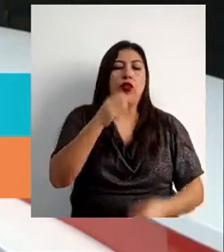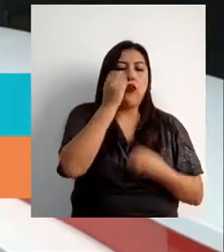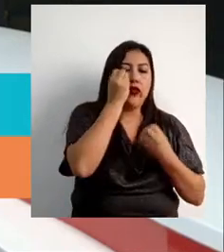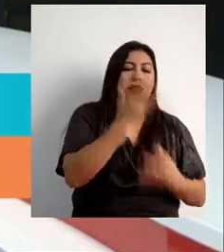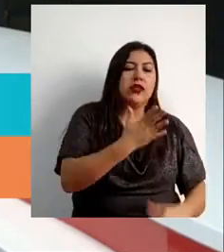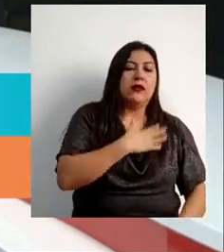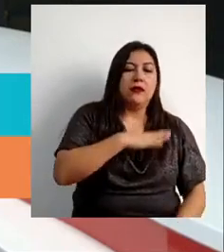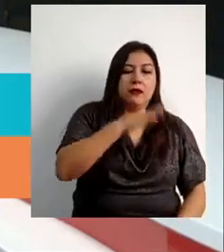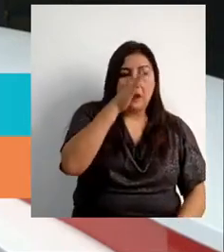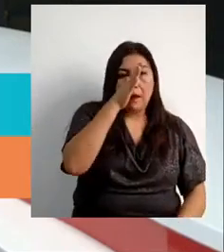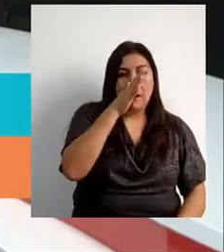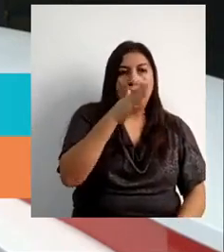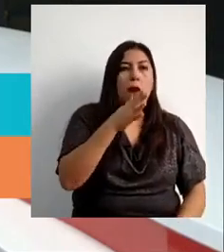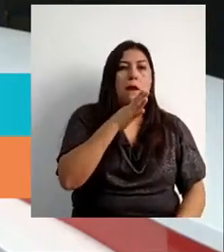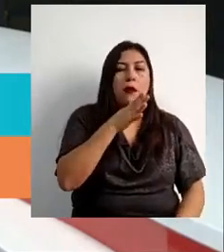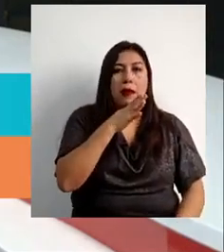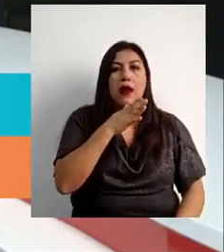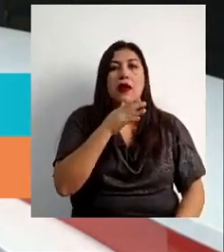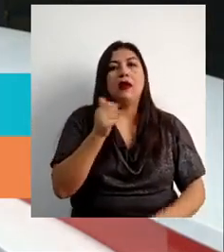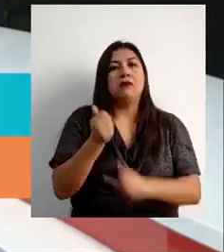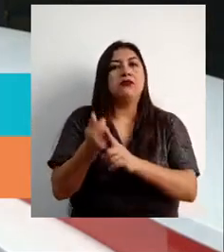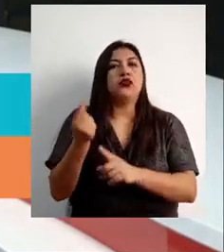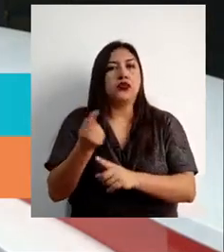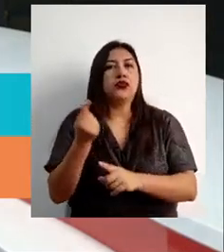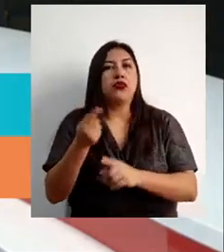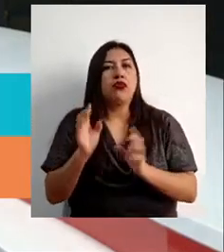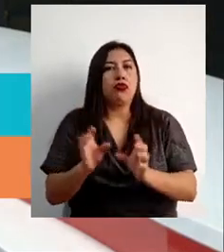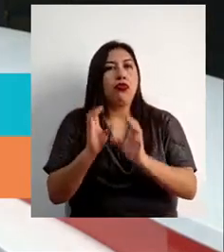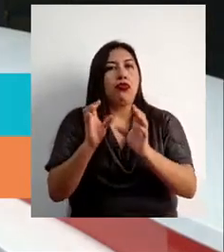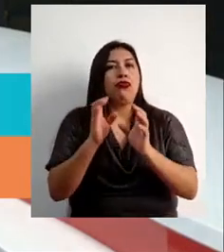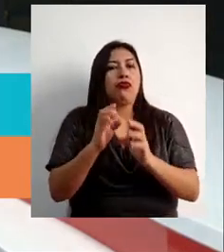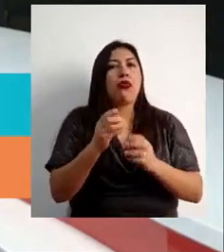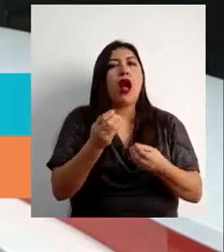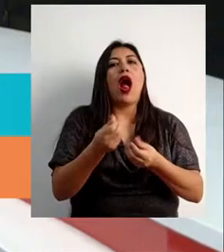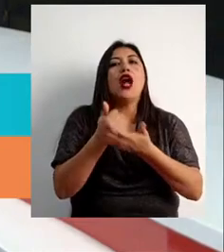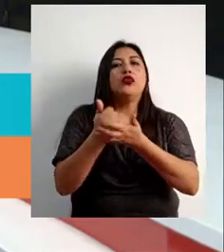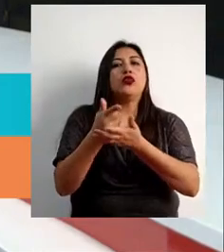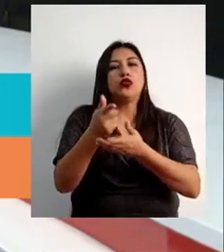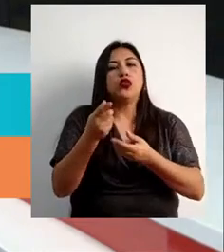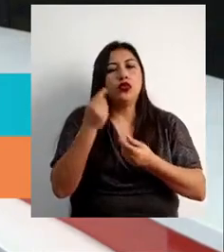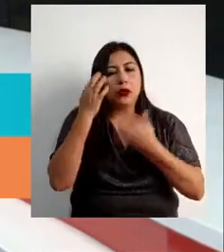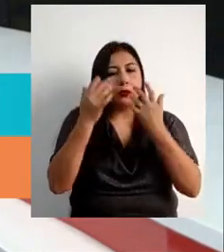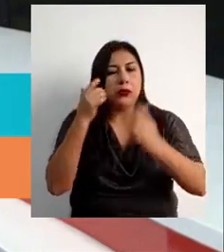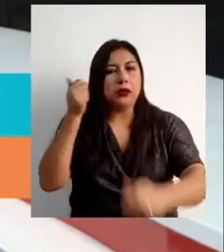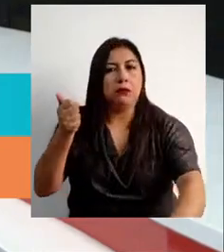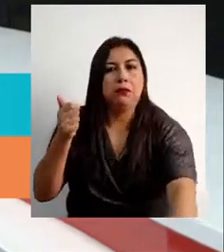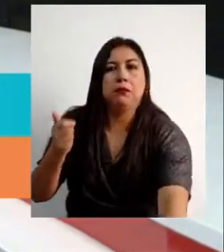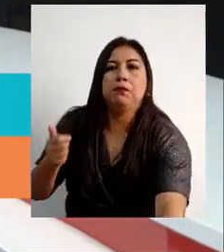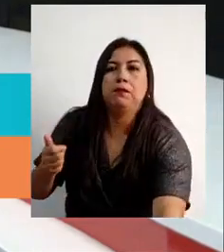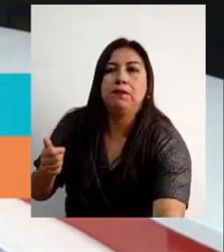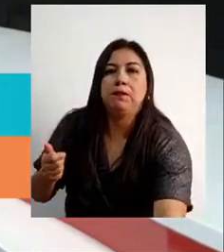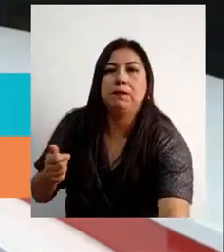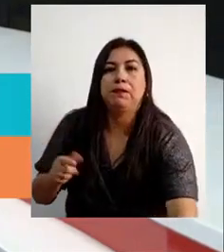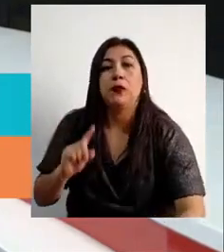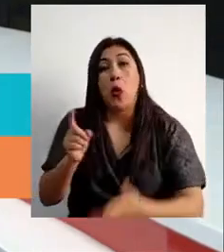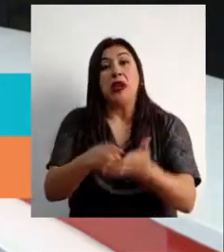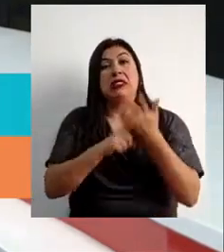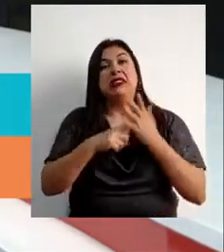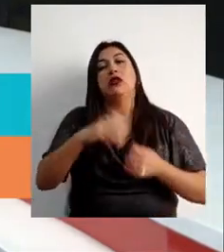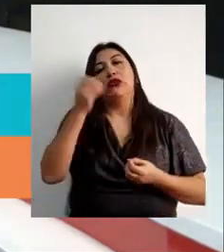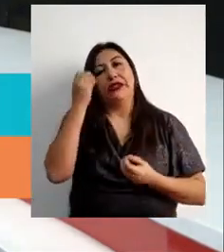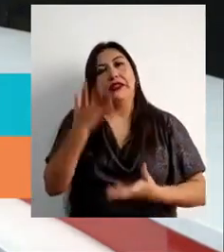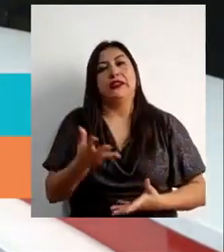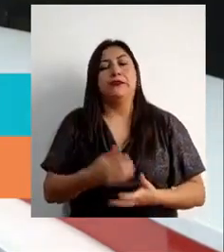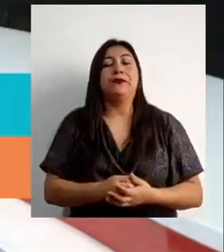ya va a hacer sus cosas tranquilito. Enséñale a razonar, no a obedecer. Así es. Y todo siempre con cariño,